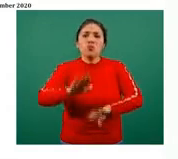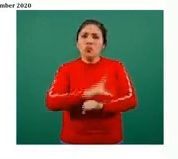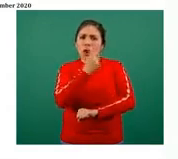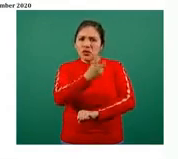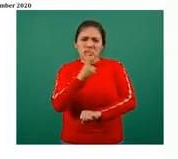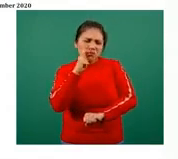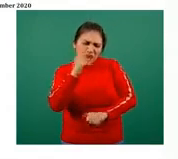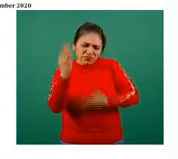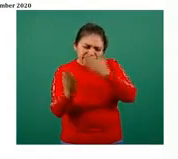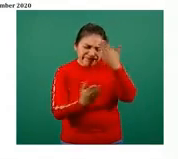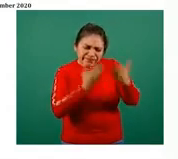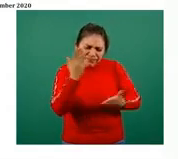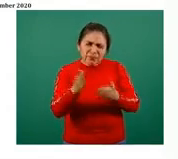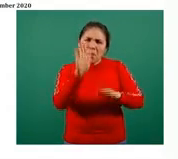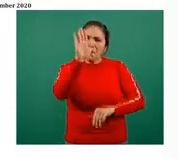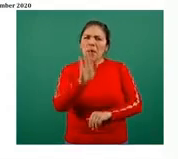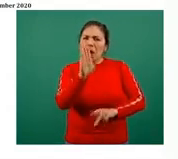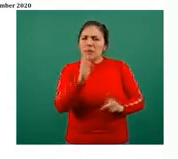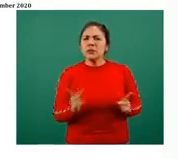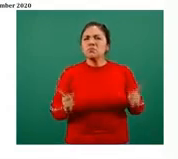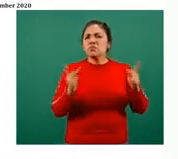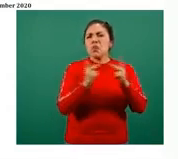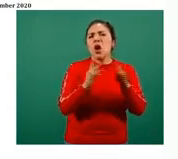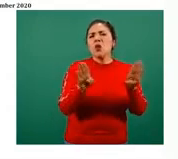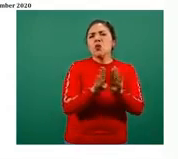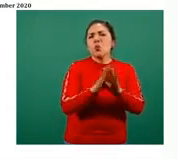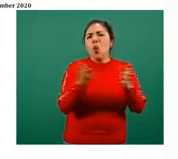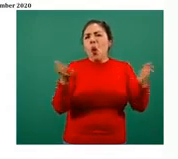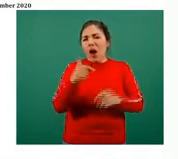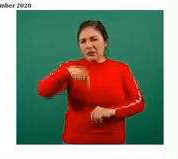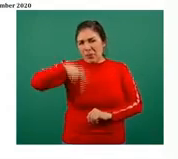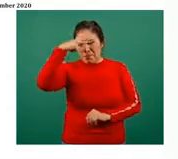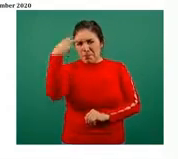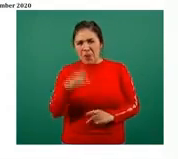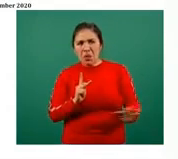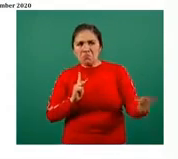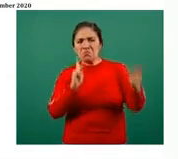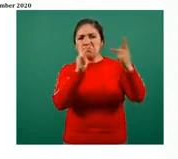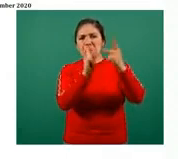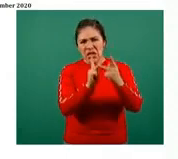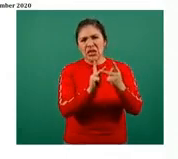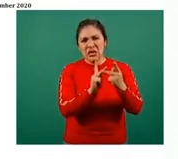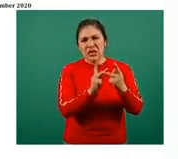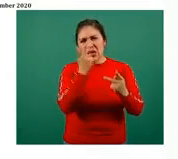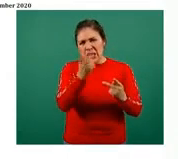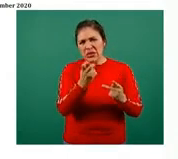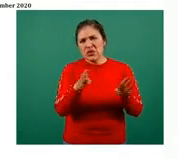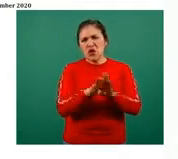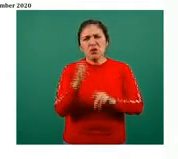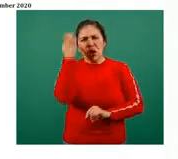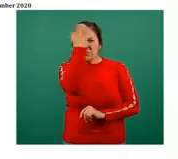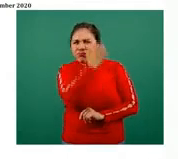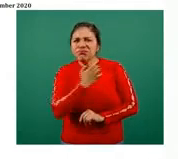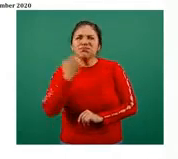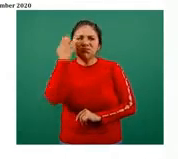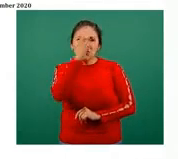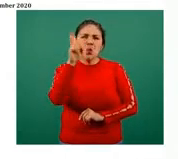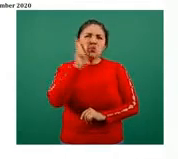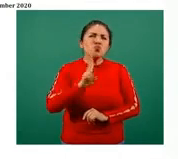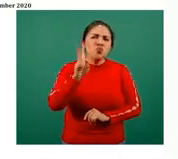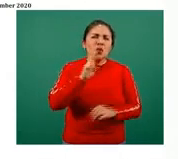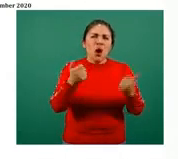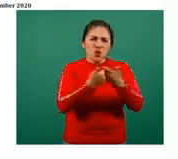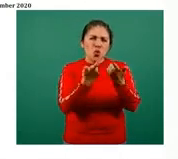modelaje, semejante a lo que hicimos acá en México en todos los análisis que usó el